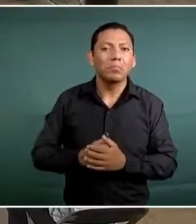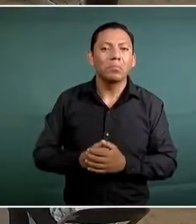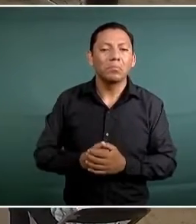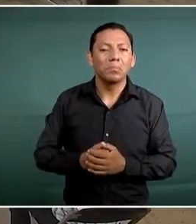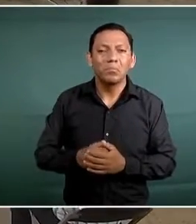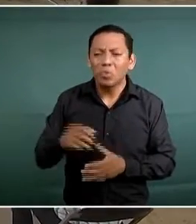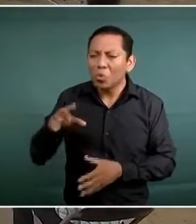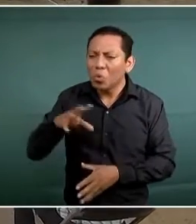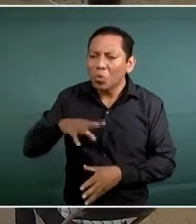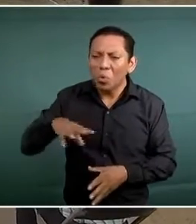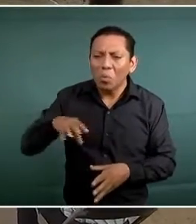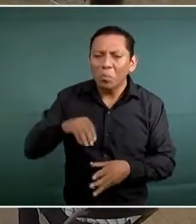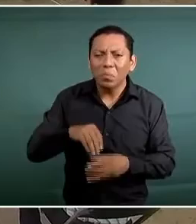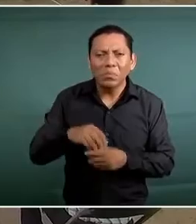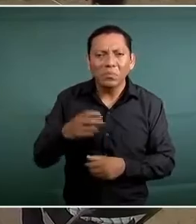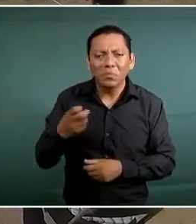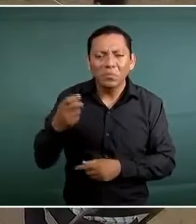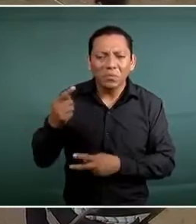todo eso